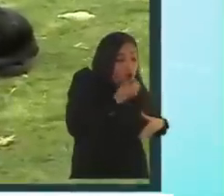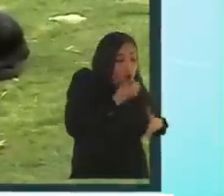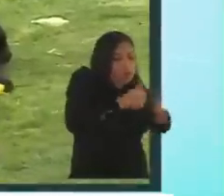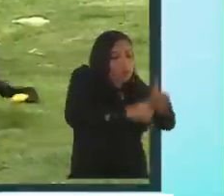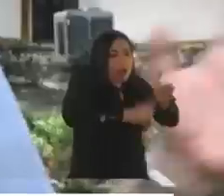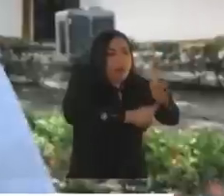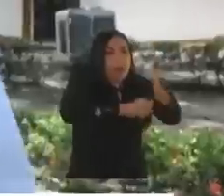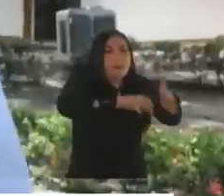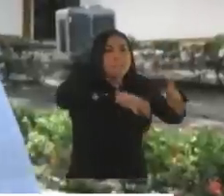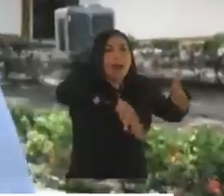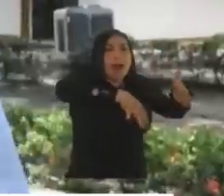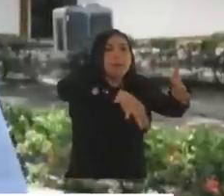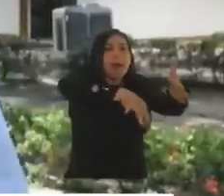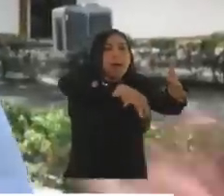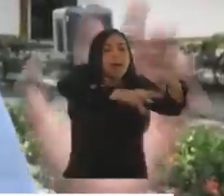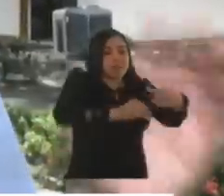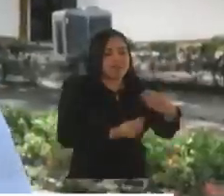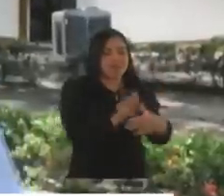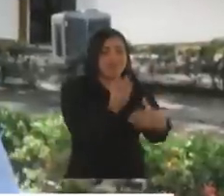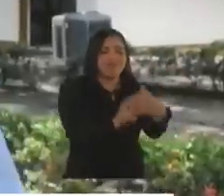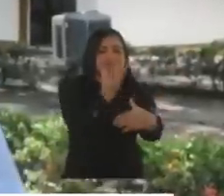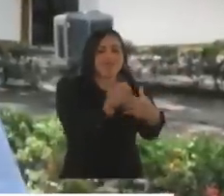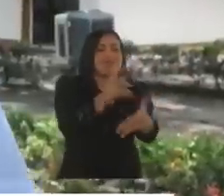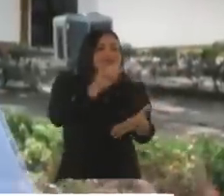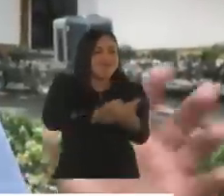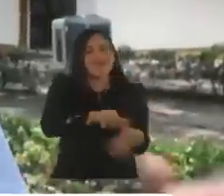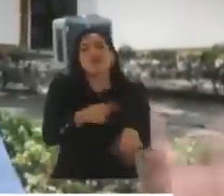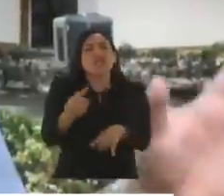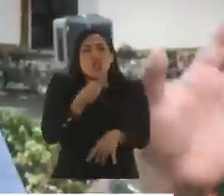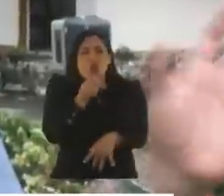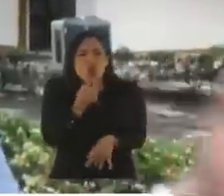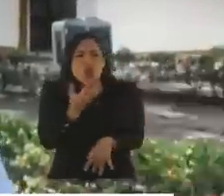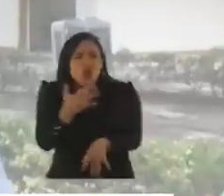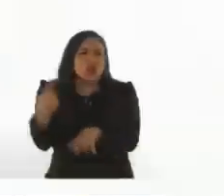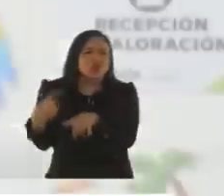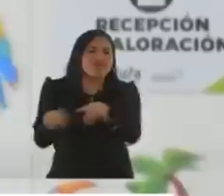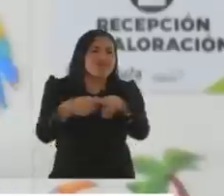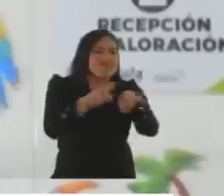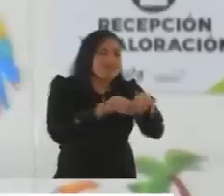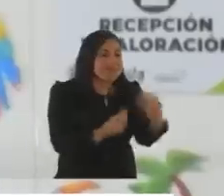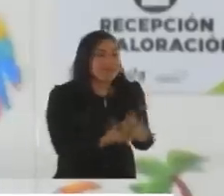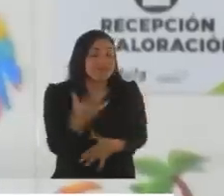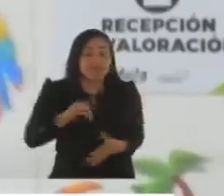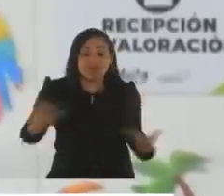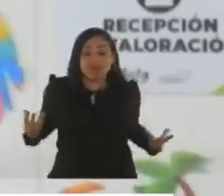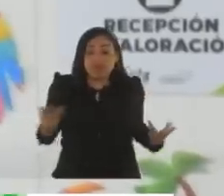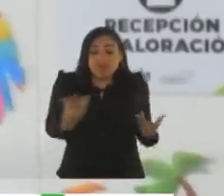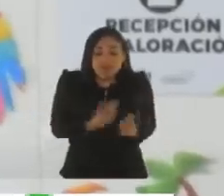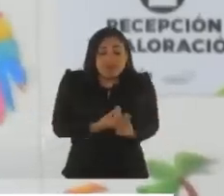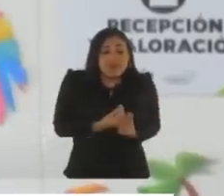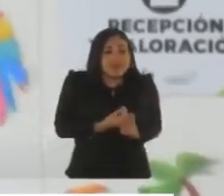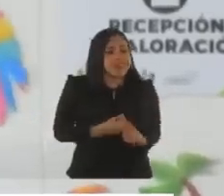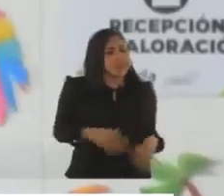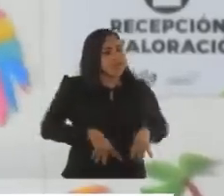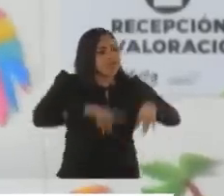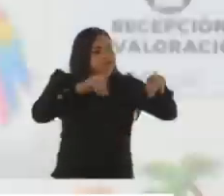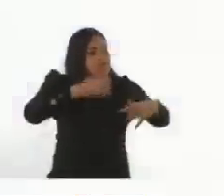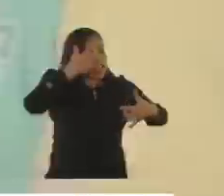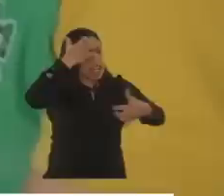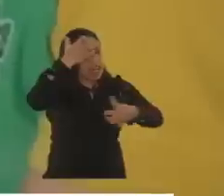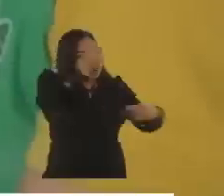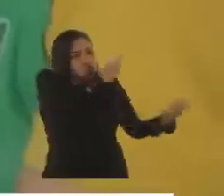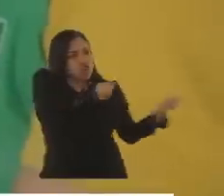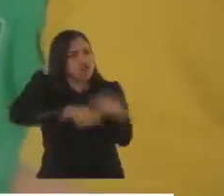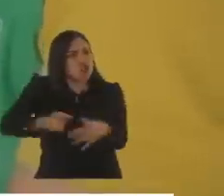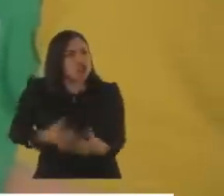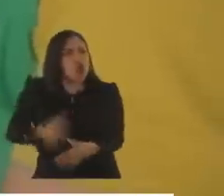traslados las tropas de monos van dispersando diferentes especies de semillas. El equipo de fauna determinó que el mono fuera trasladado